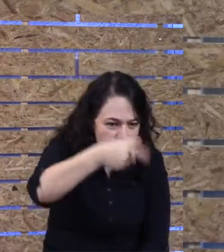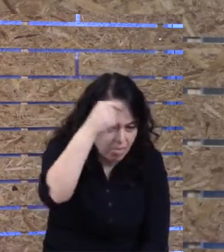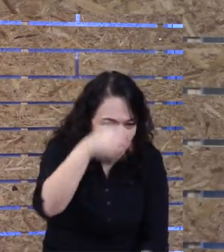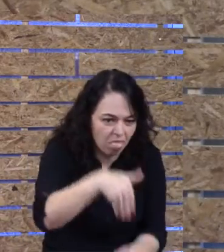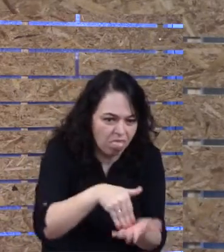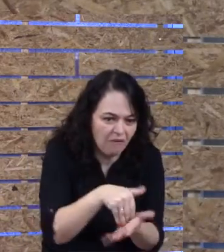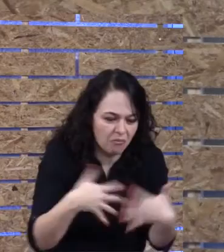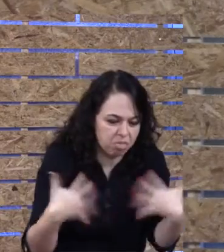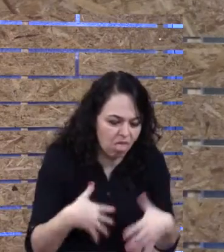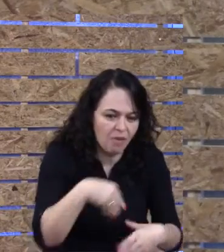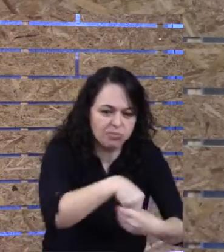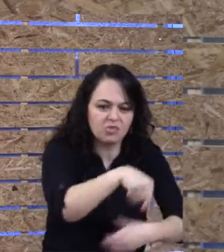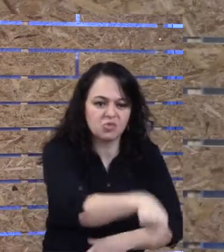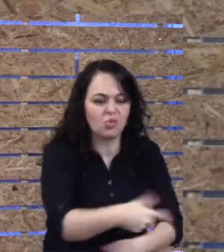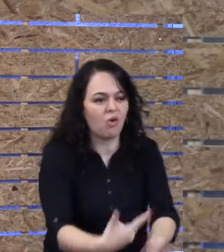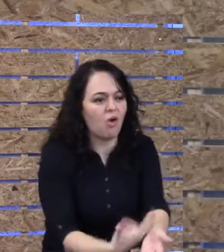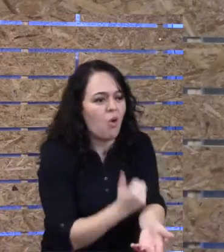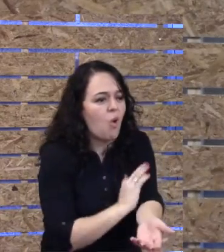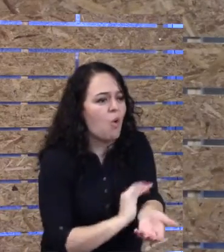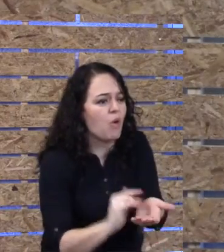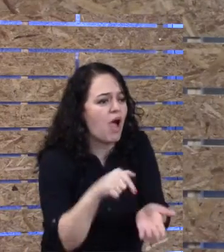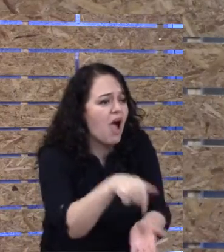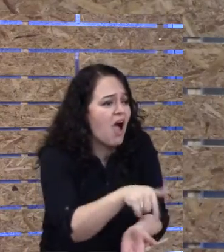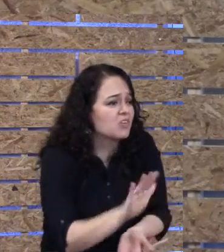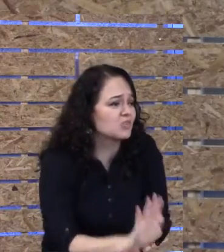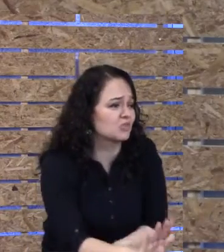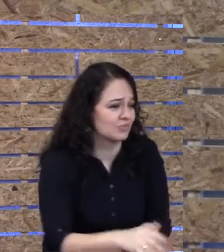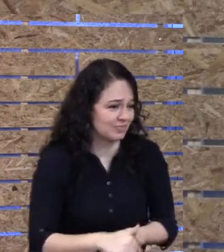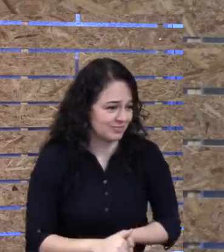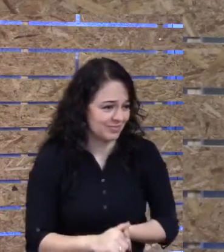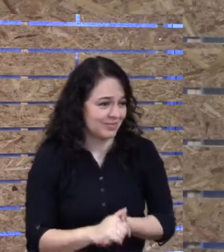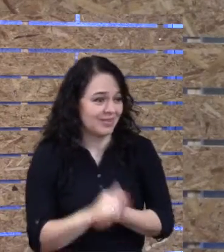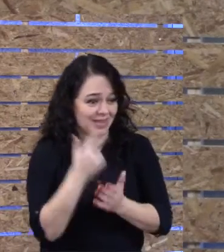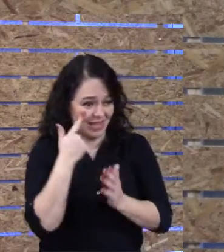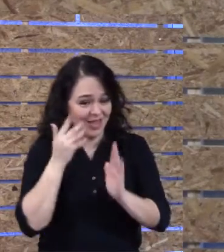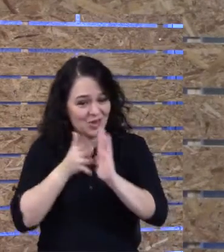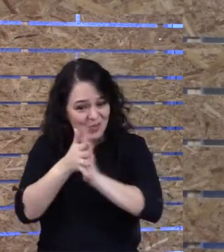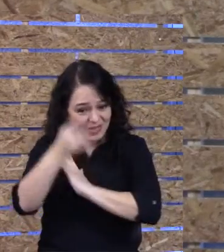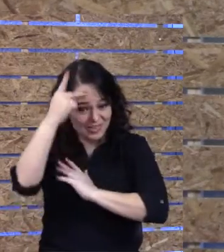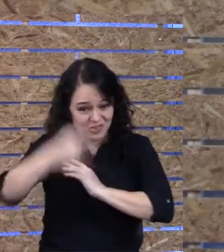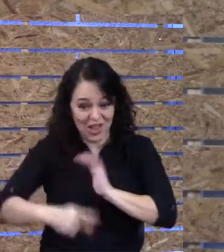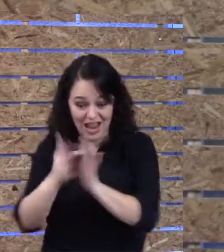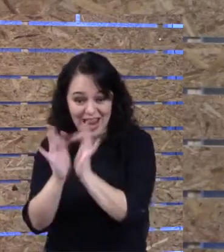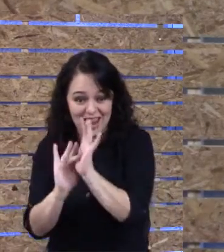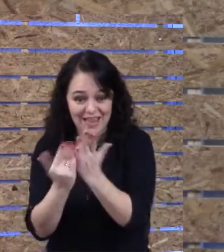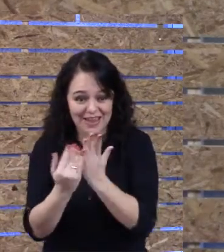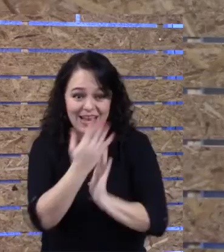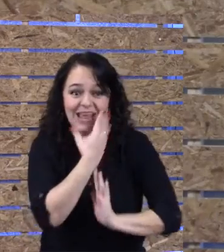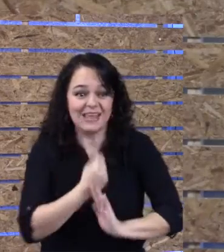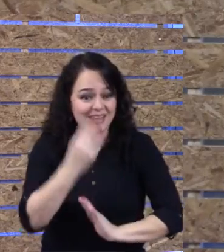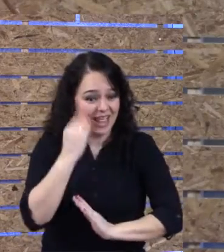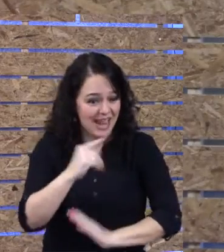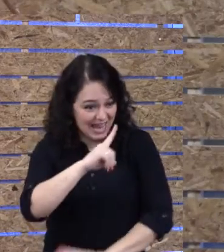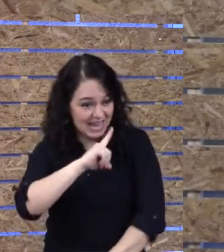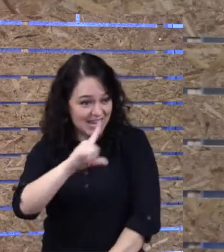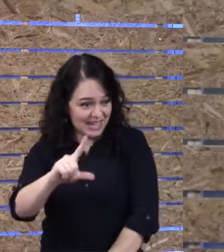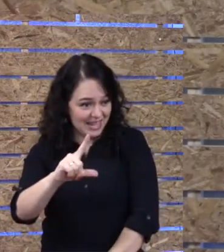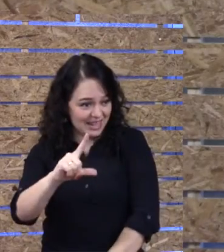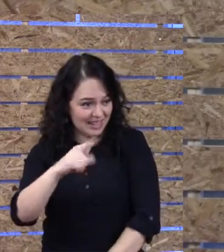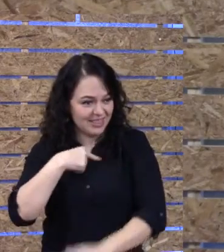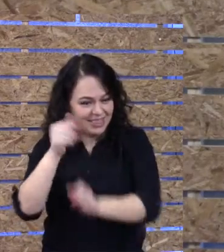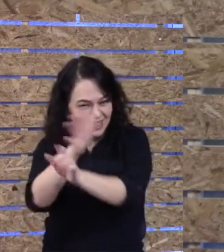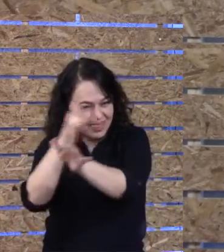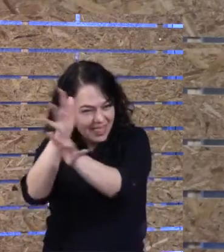los líderes de Israel, como David y otros líderes, fueron llamados pastores de Israel.